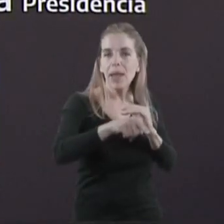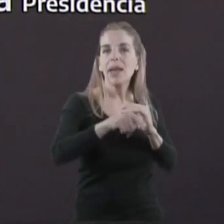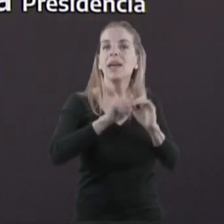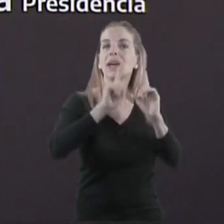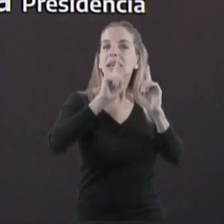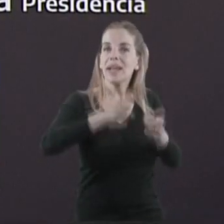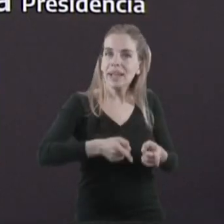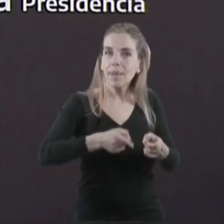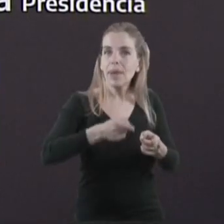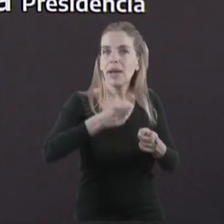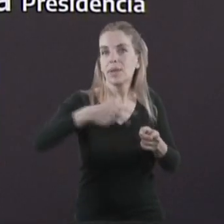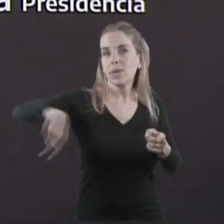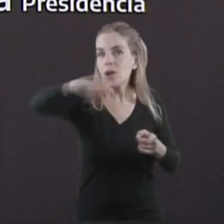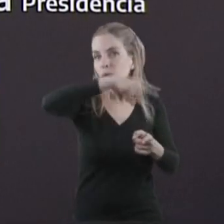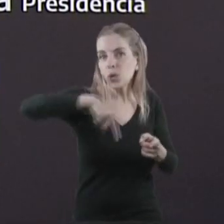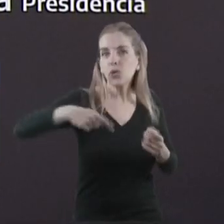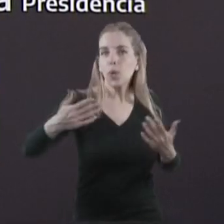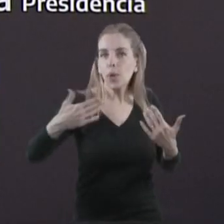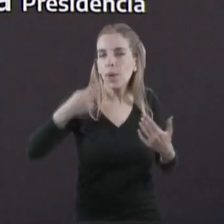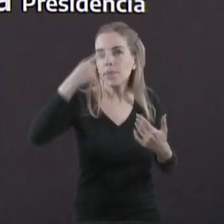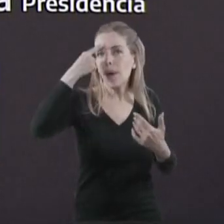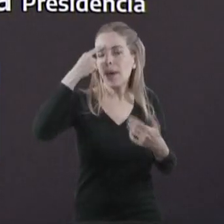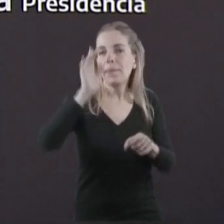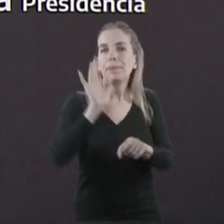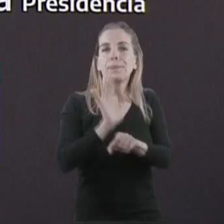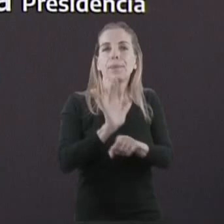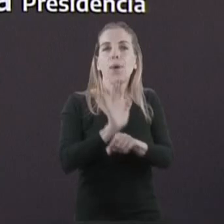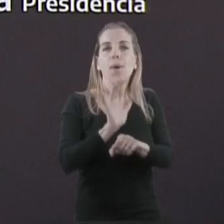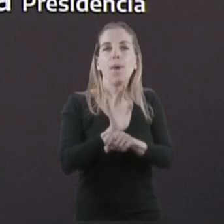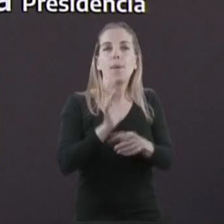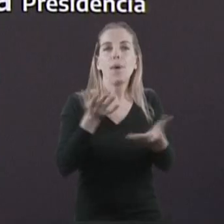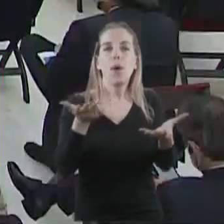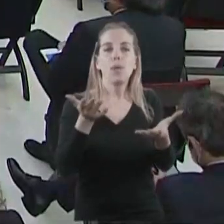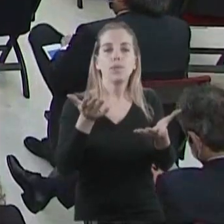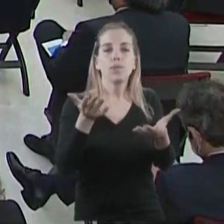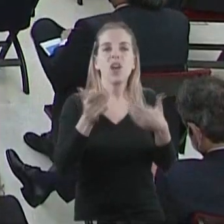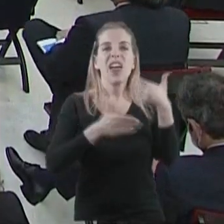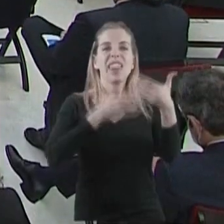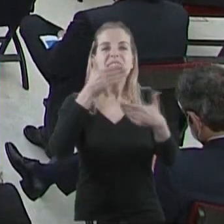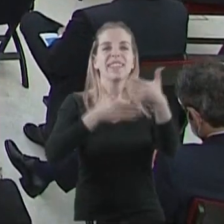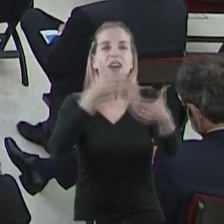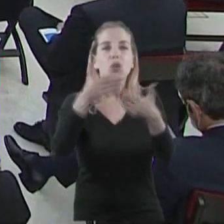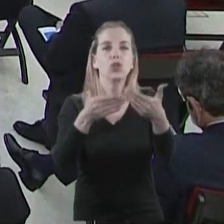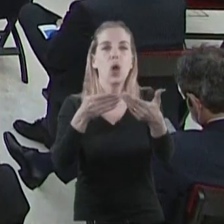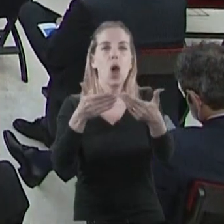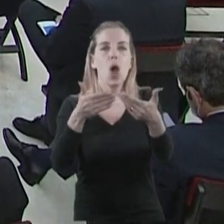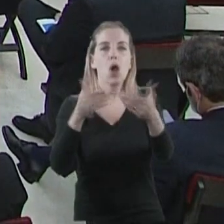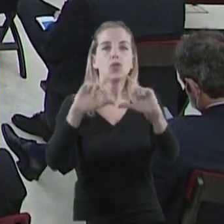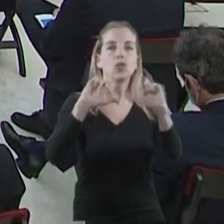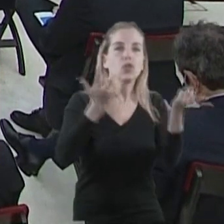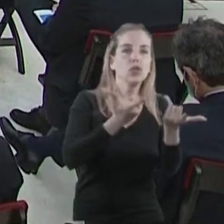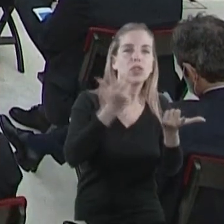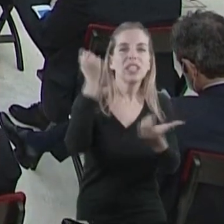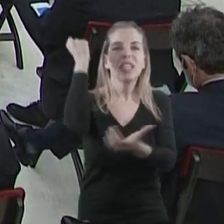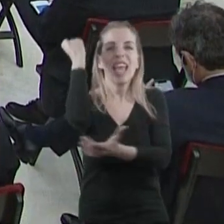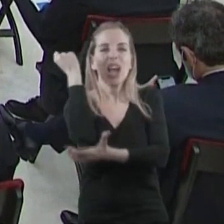y que podamos tener un sendero de desempeño socioeconómico que permita